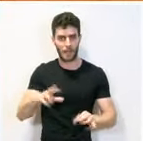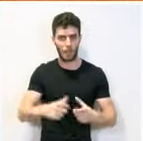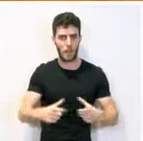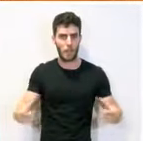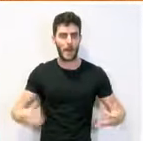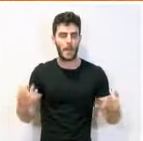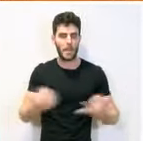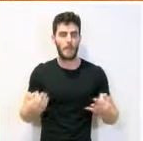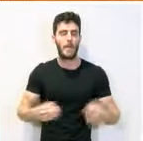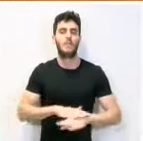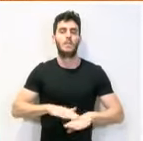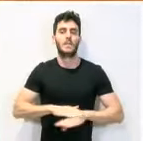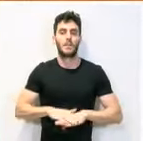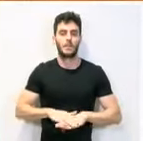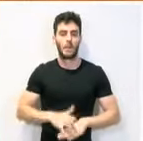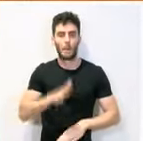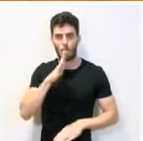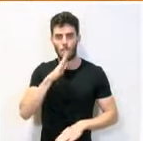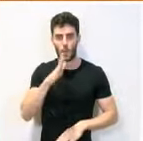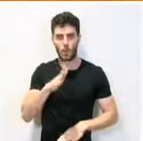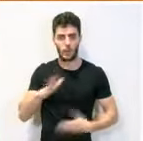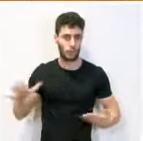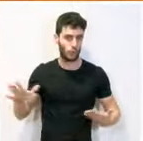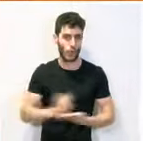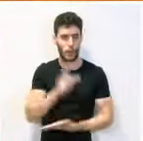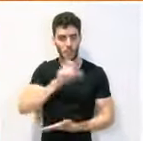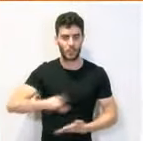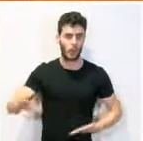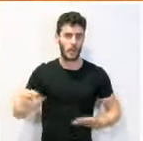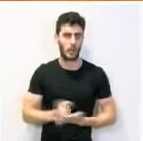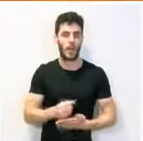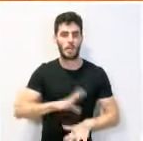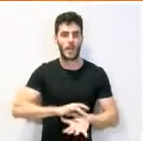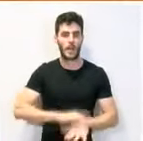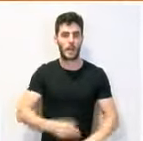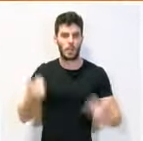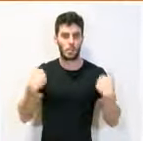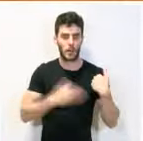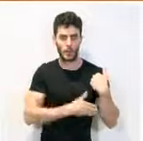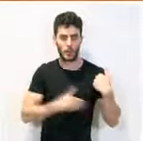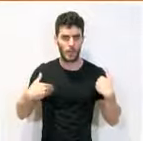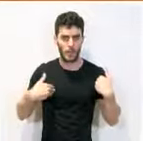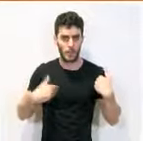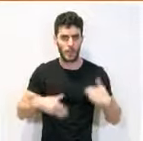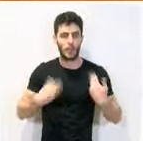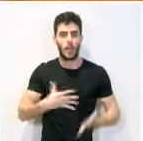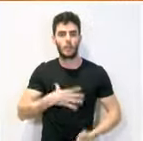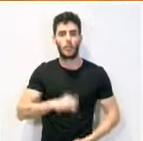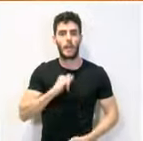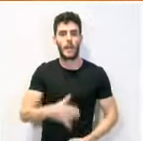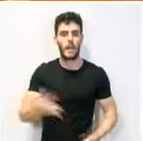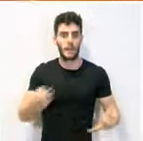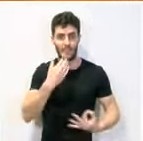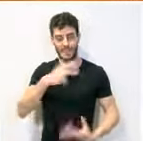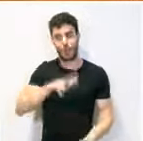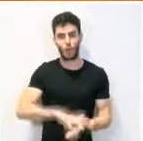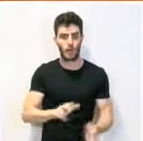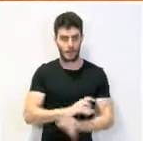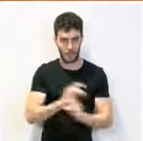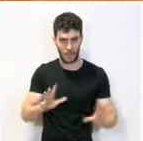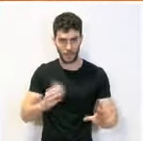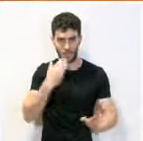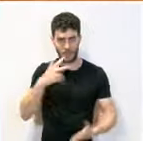aumentarse sustancialmente, porque todo el que quiera ejercer la medicina tiene que tener la posibilidad, si aprueba, evidentemente